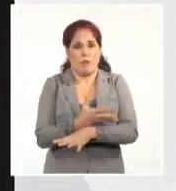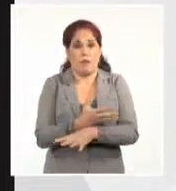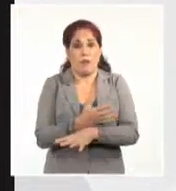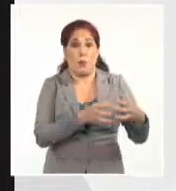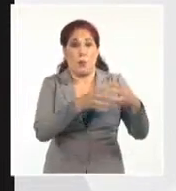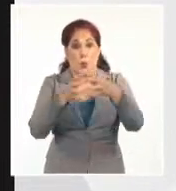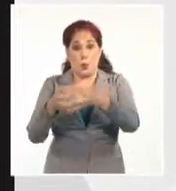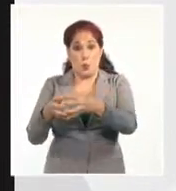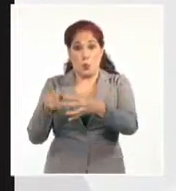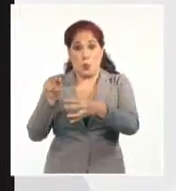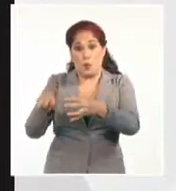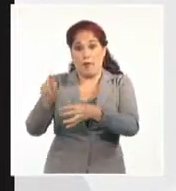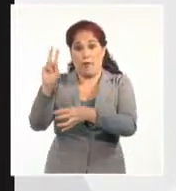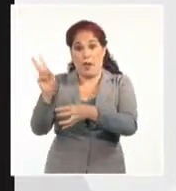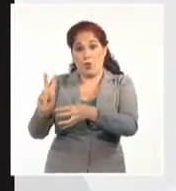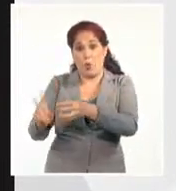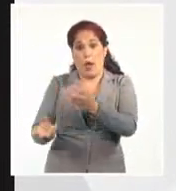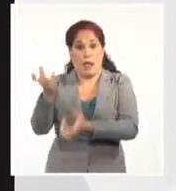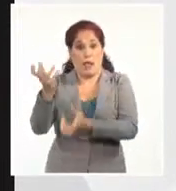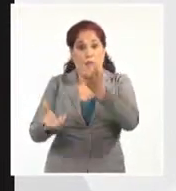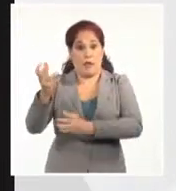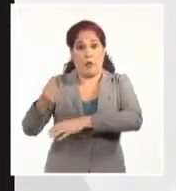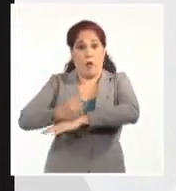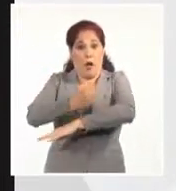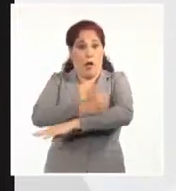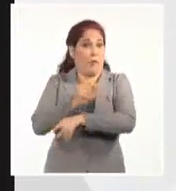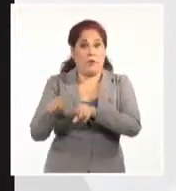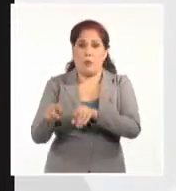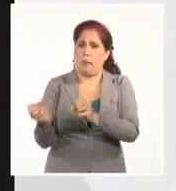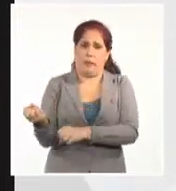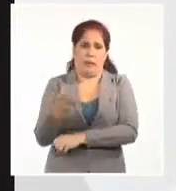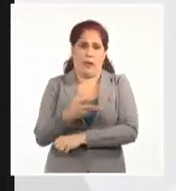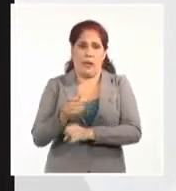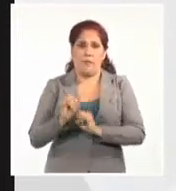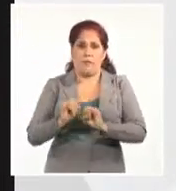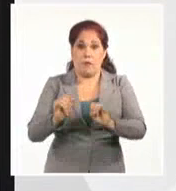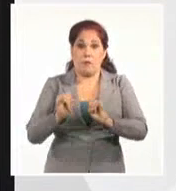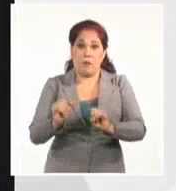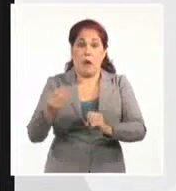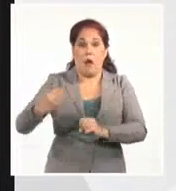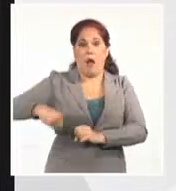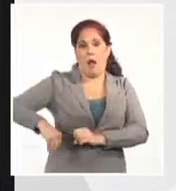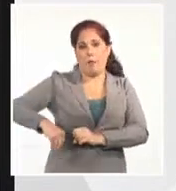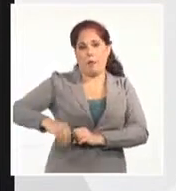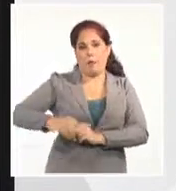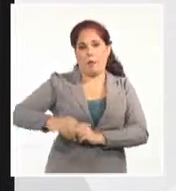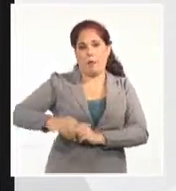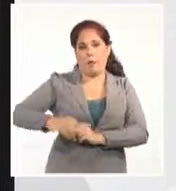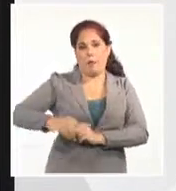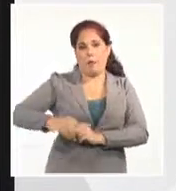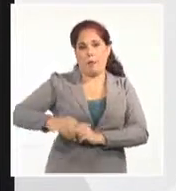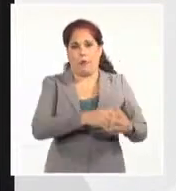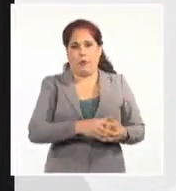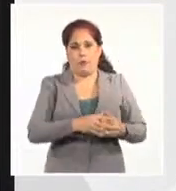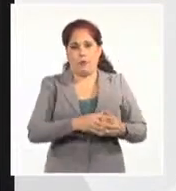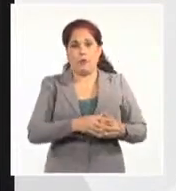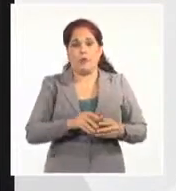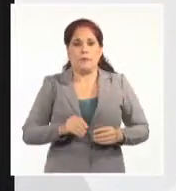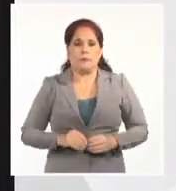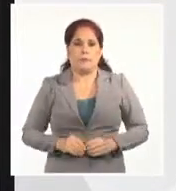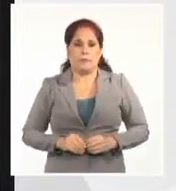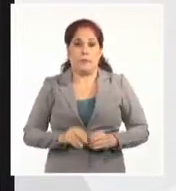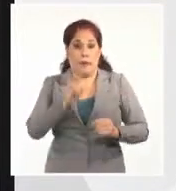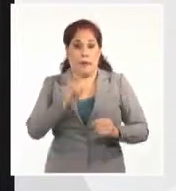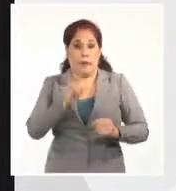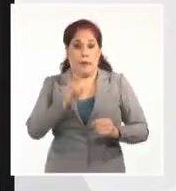que incendió el camión. Pero vaya, a todo esto, digamos que cuando era la fase, yo creo